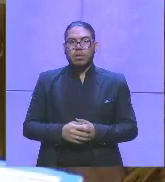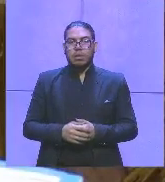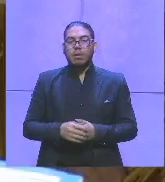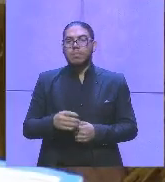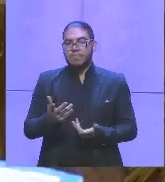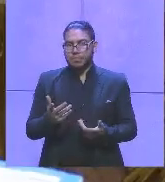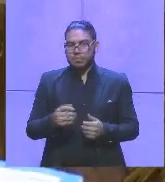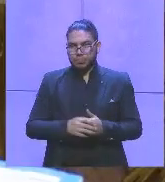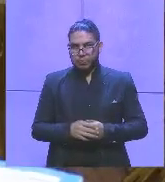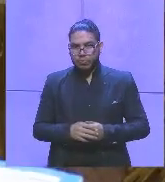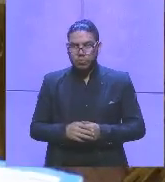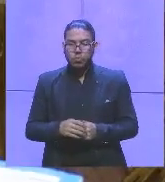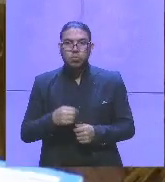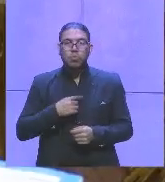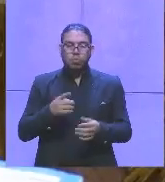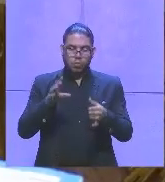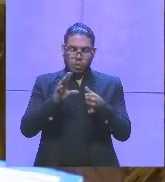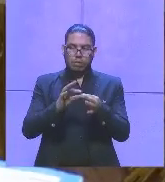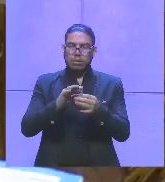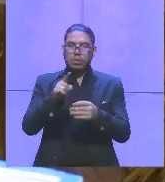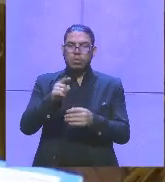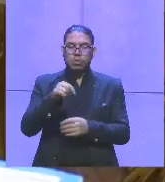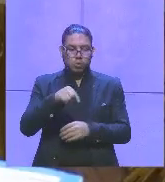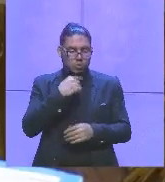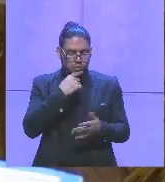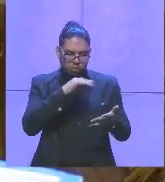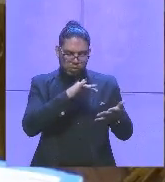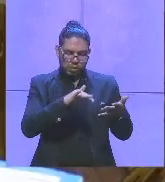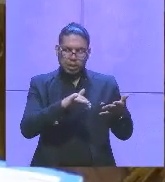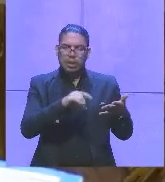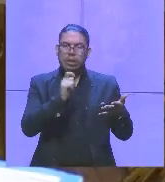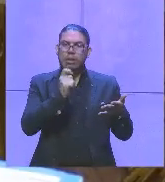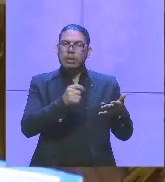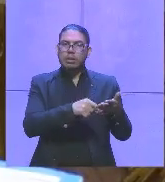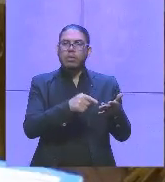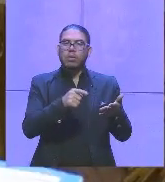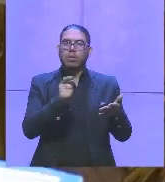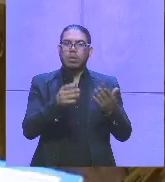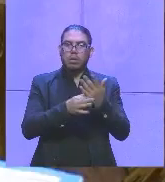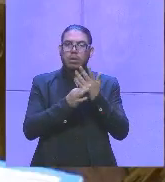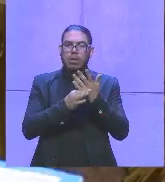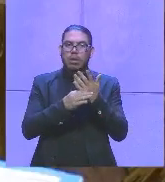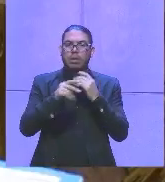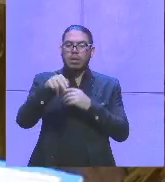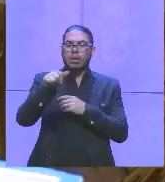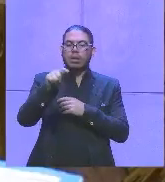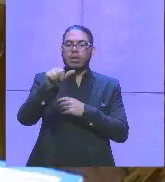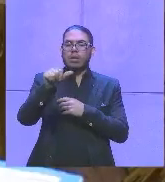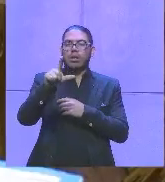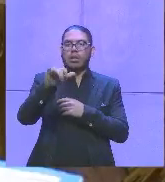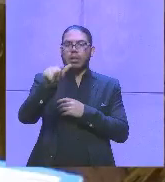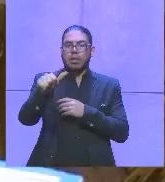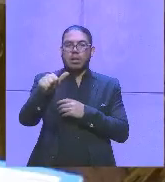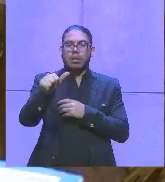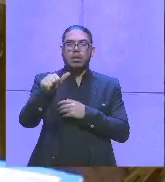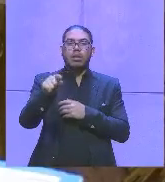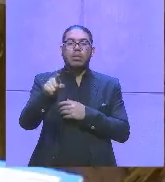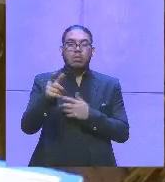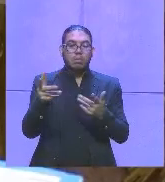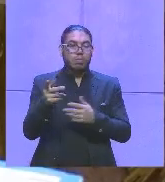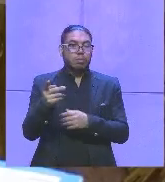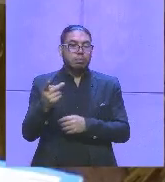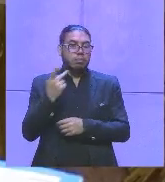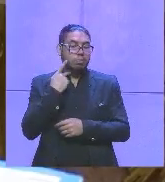mencionar el artículo que hizo Natalia Calero respecto al papel de la paridad de género en el sistema político mexicano y